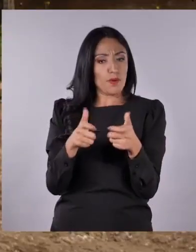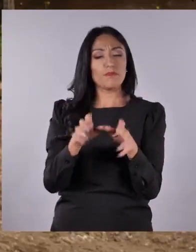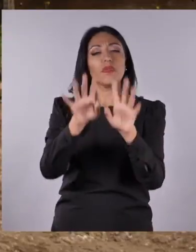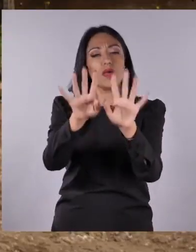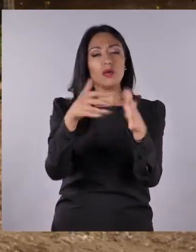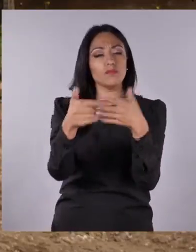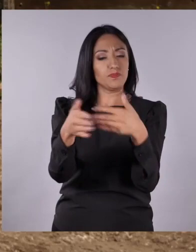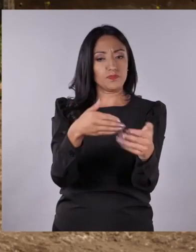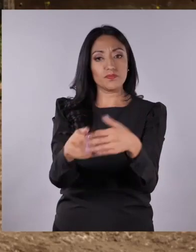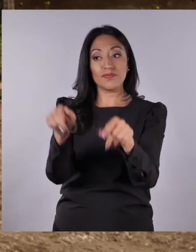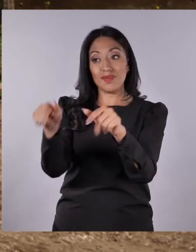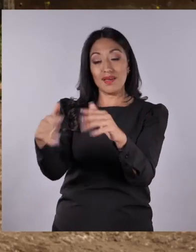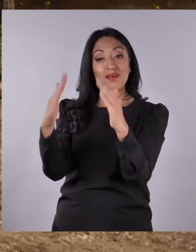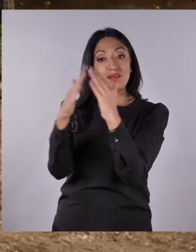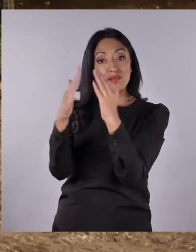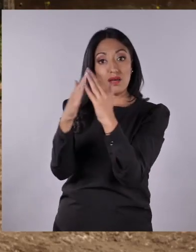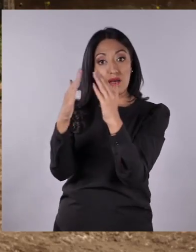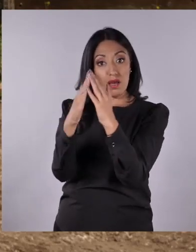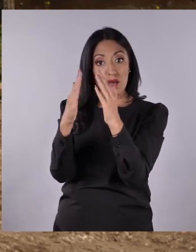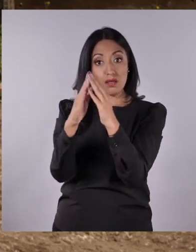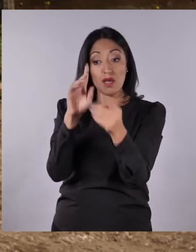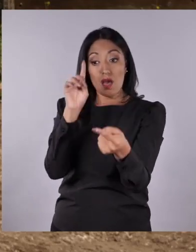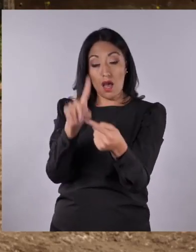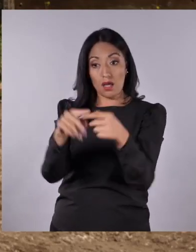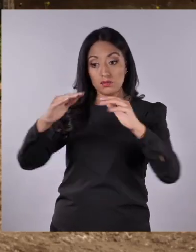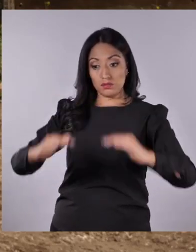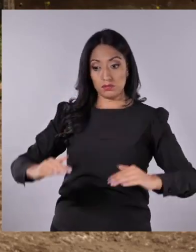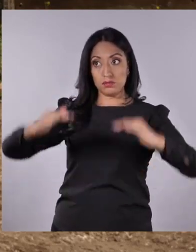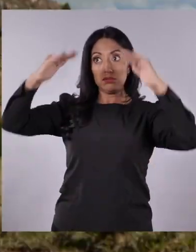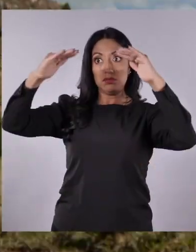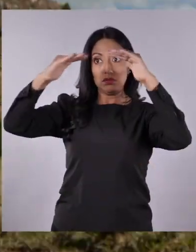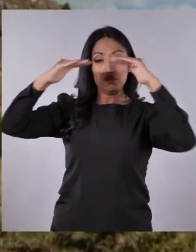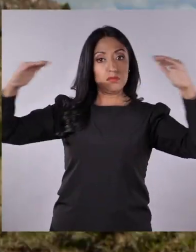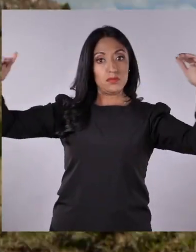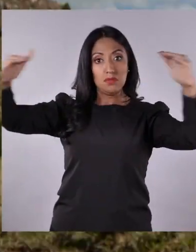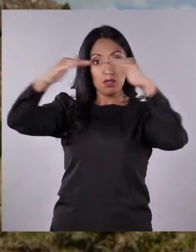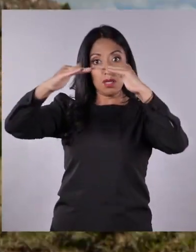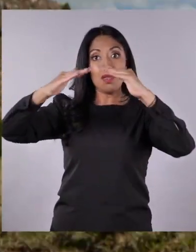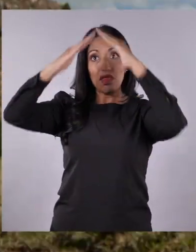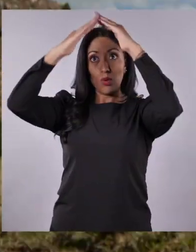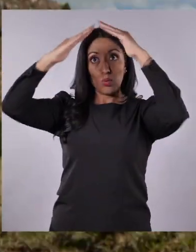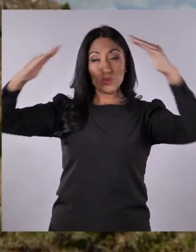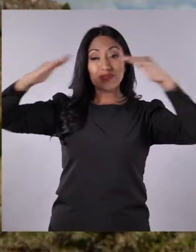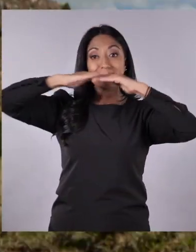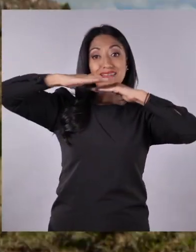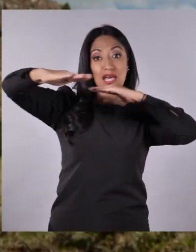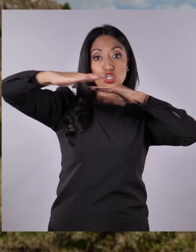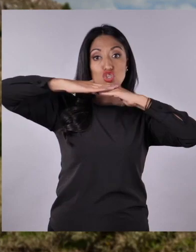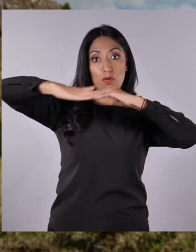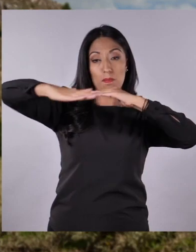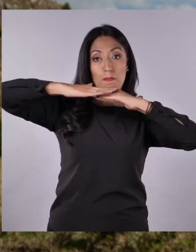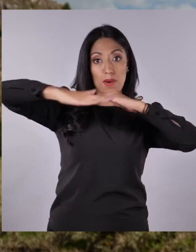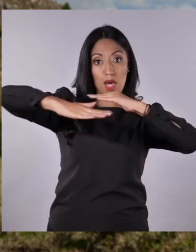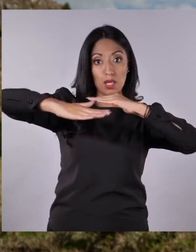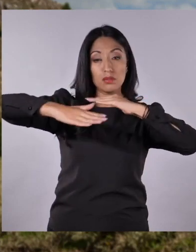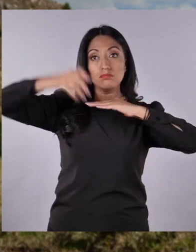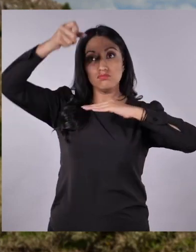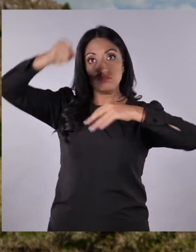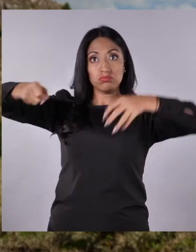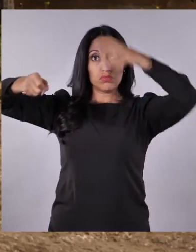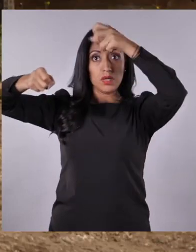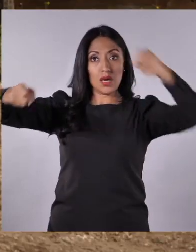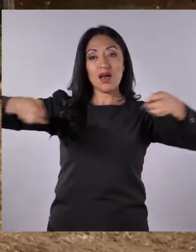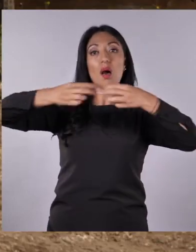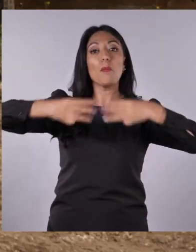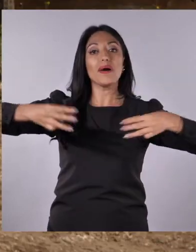De todas formas, en esta casa haremos el domo hasta cierta altura y luego pondremos un techo plano sostenido por caña